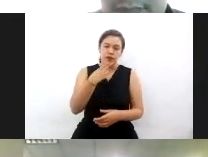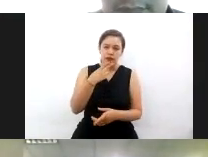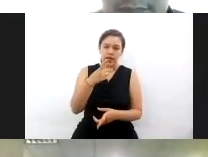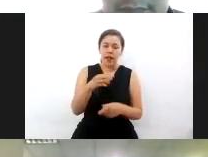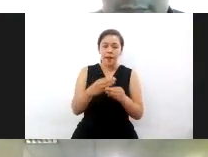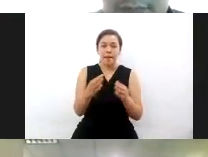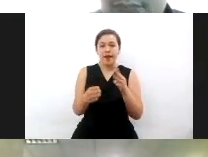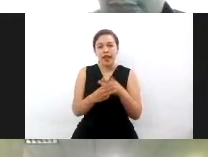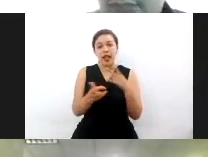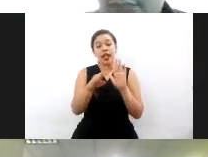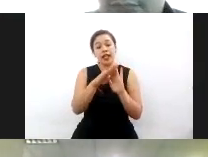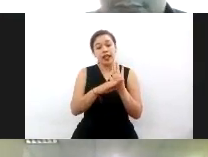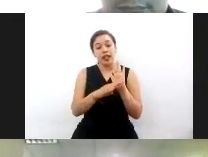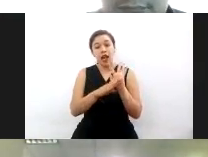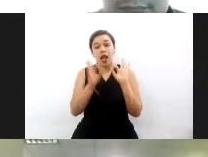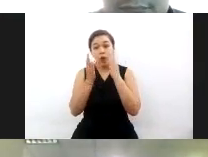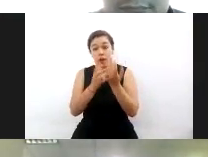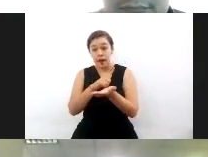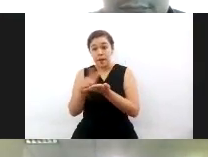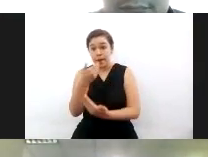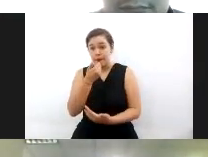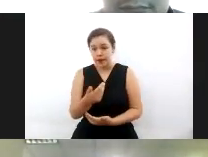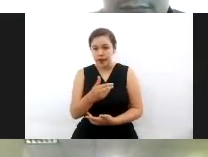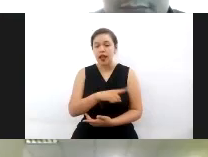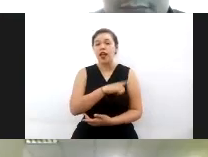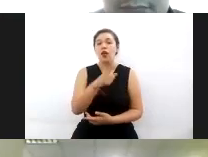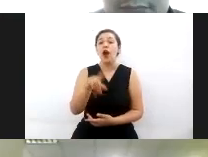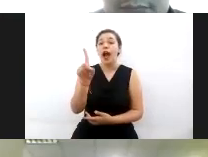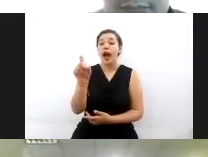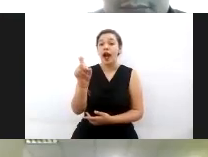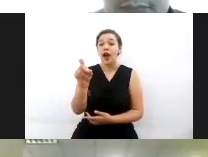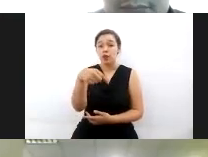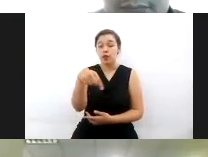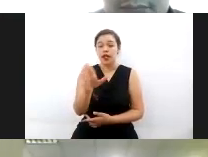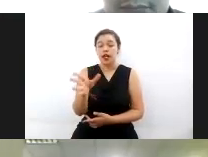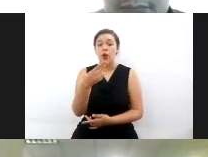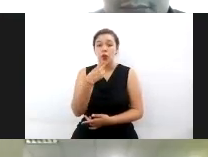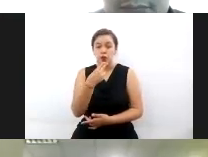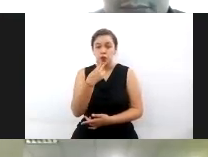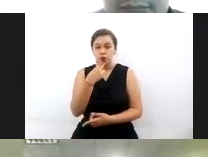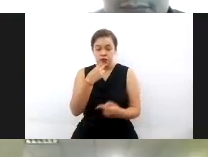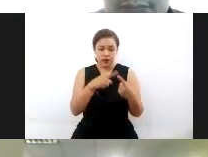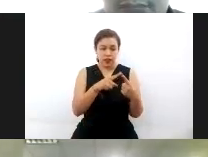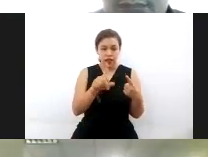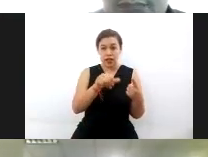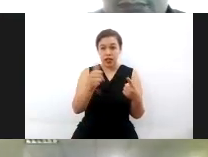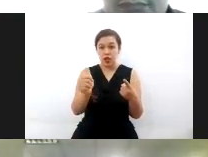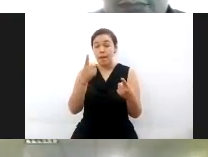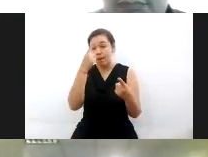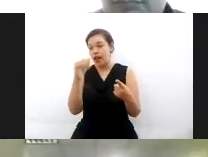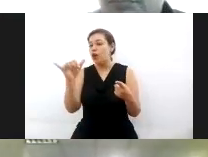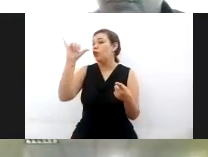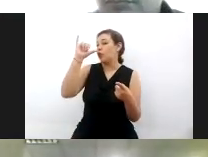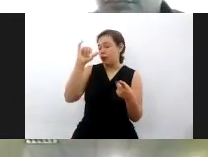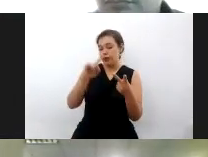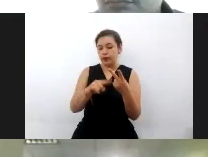y el procedimiento para el mismo. El agua que ustedes van a utilizar y el agua que es para consumo humano. Los tipos